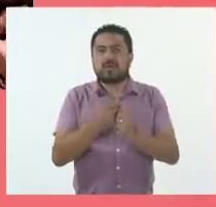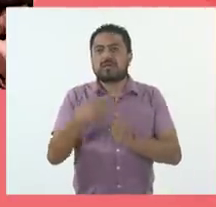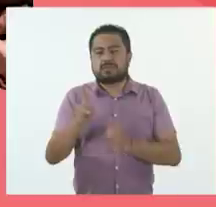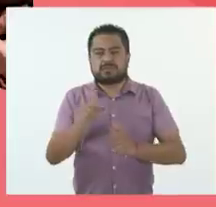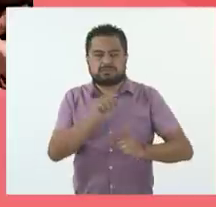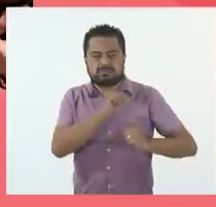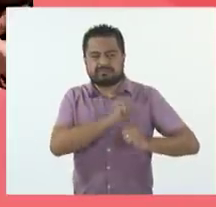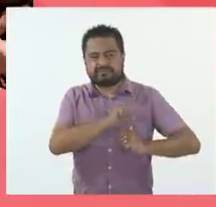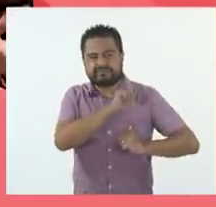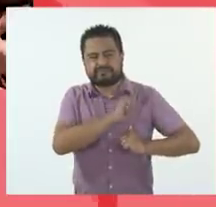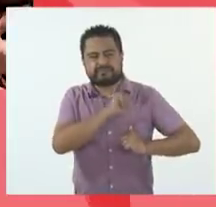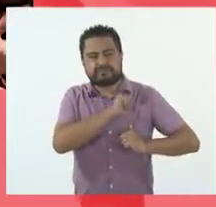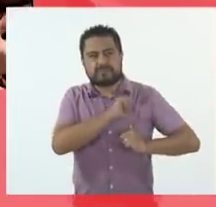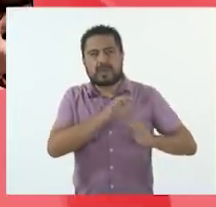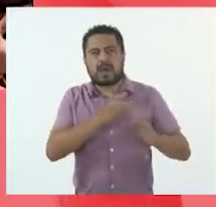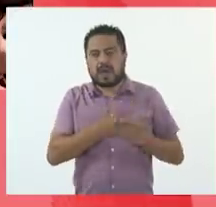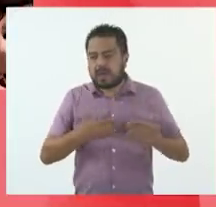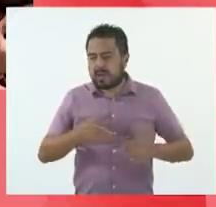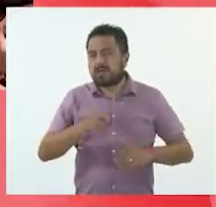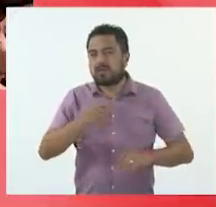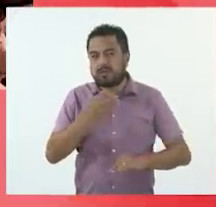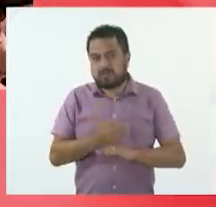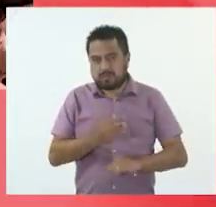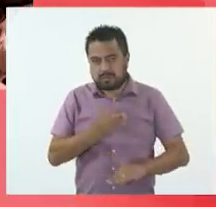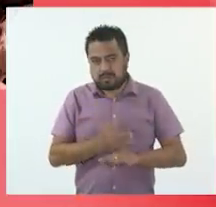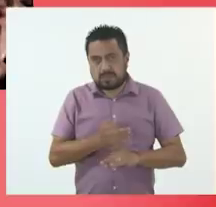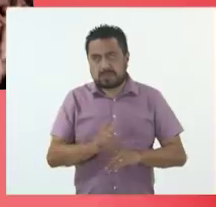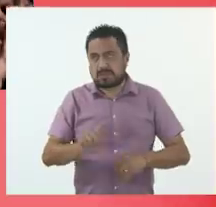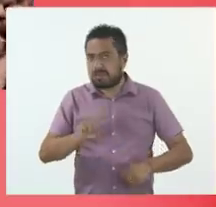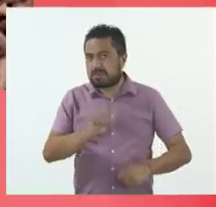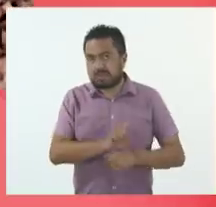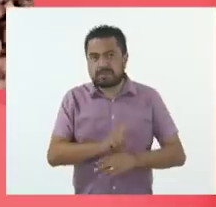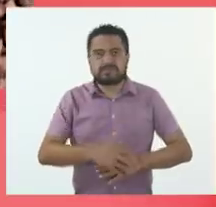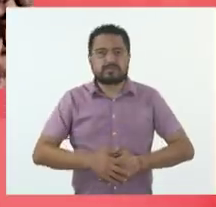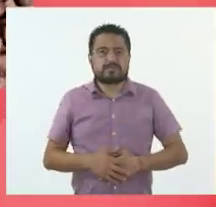ocupación prehispánica hasta nuestros días.